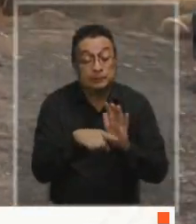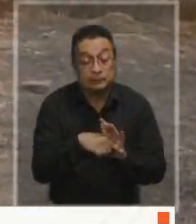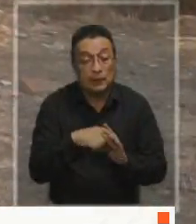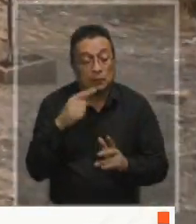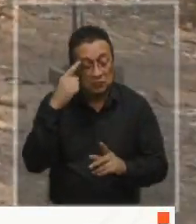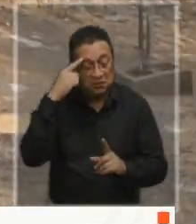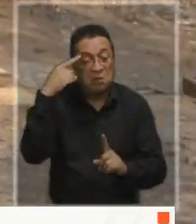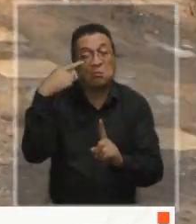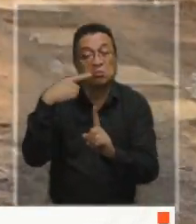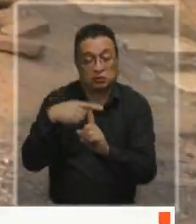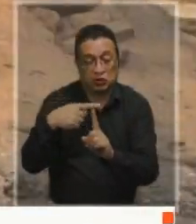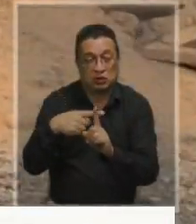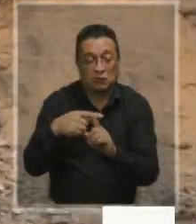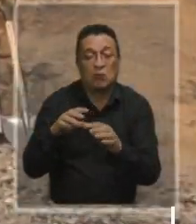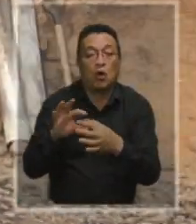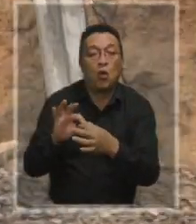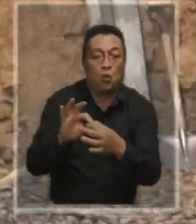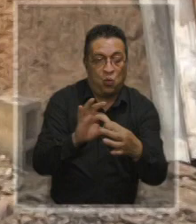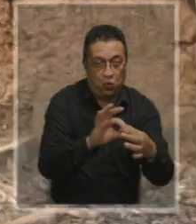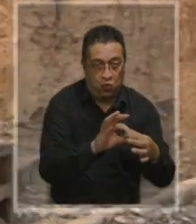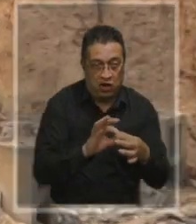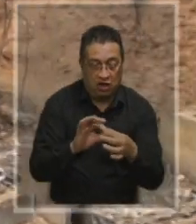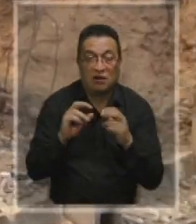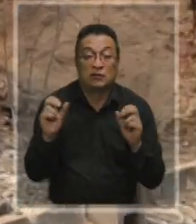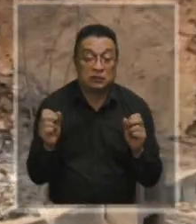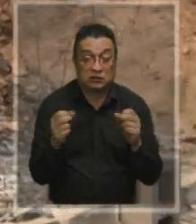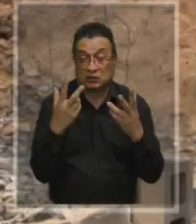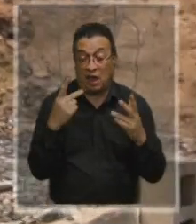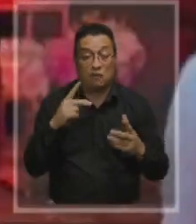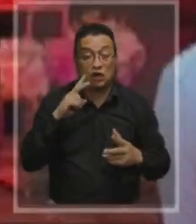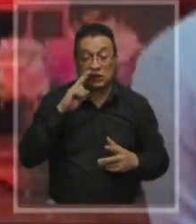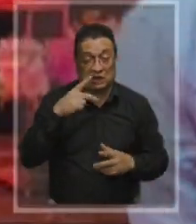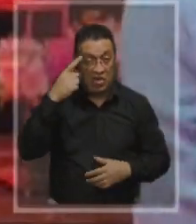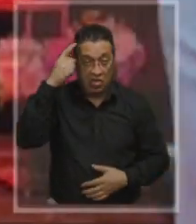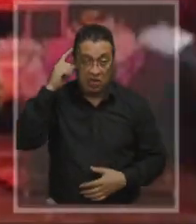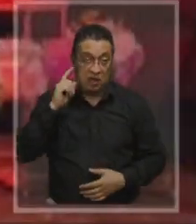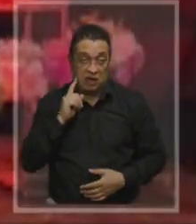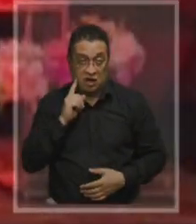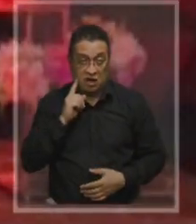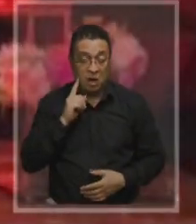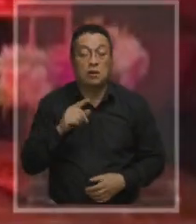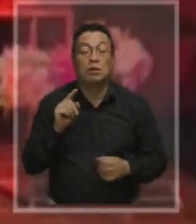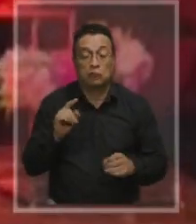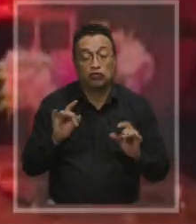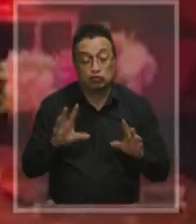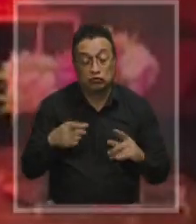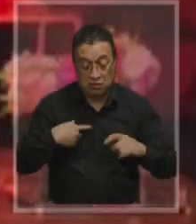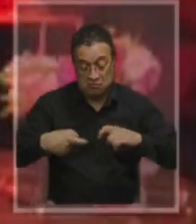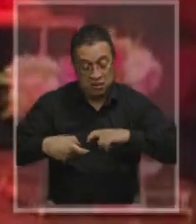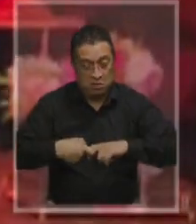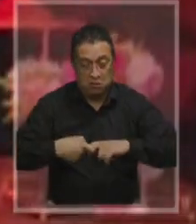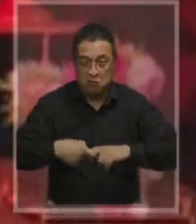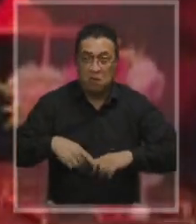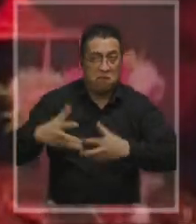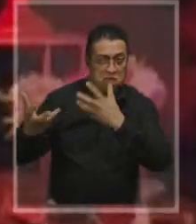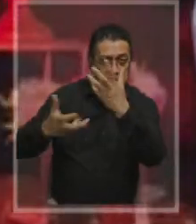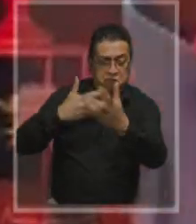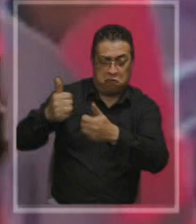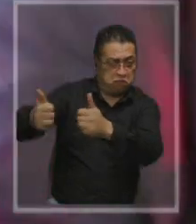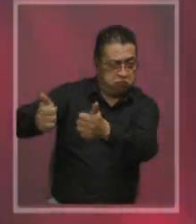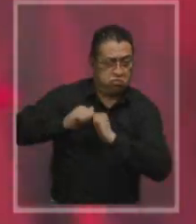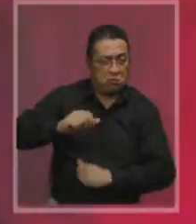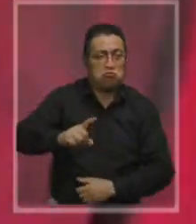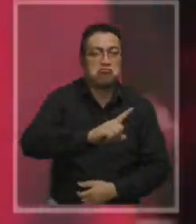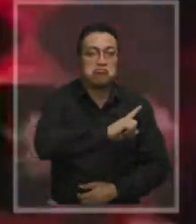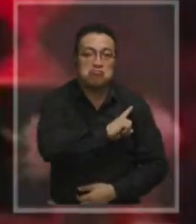optimistas porque están unidos salvaron ilesos y toman como una señal que es su matrimonio no lo detuvo nada ni nadie